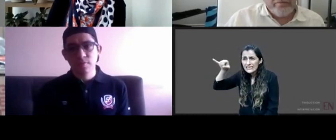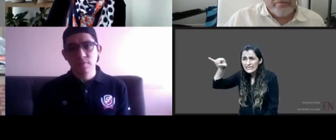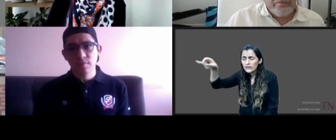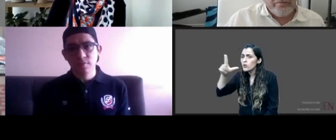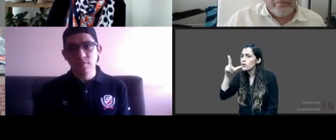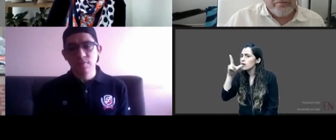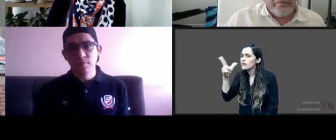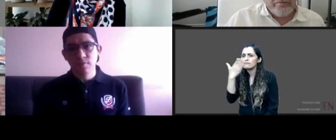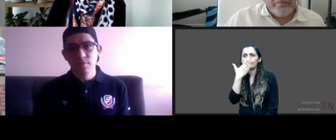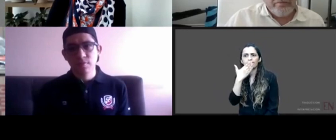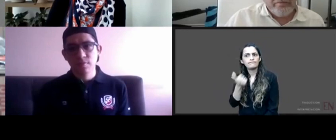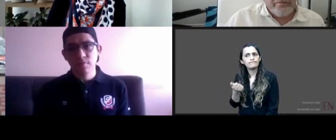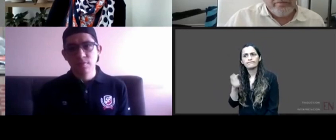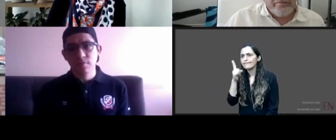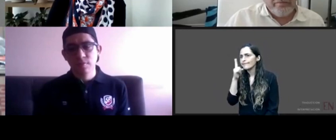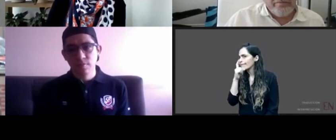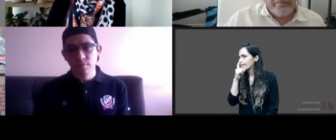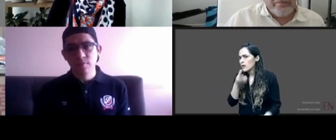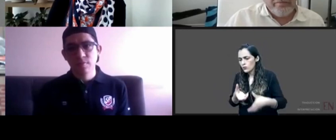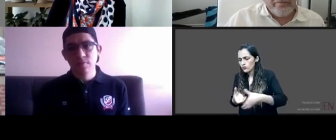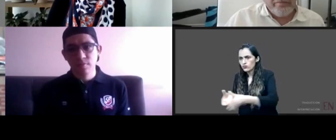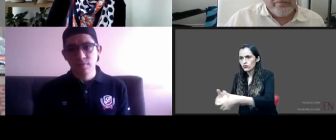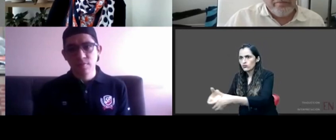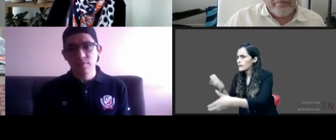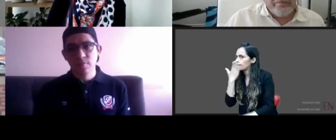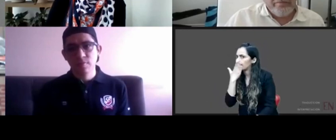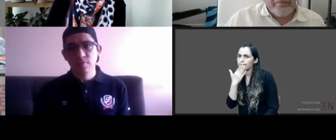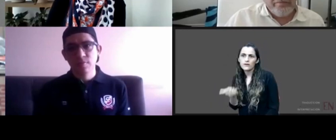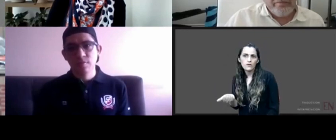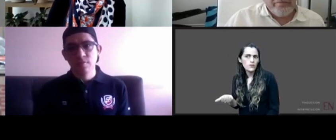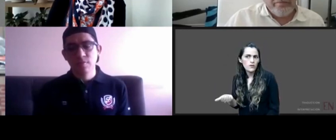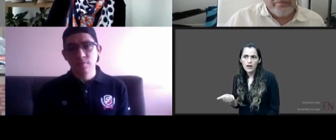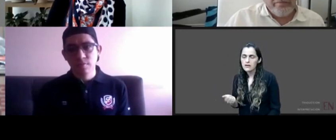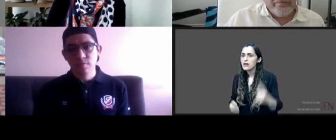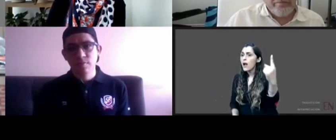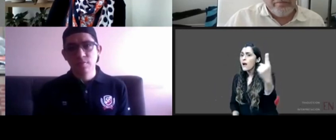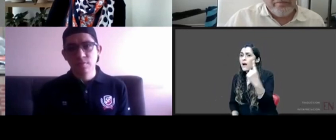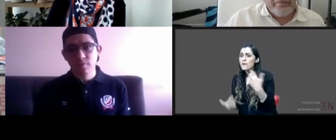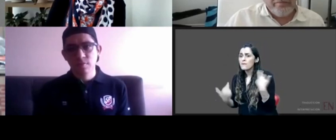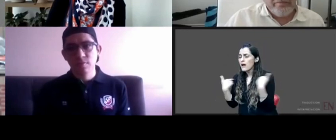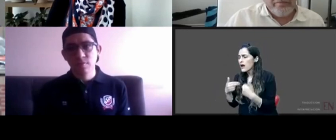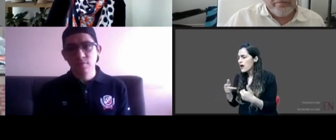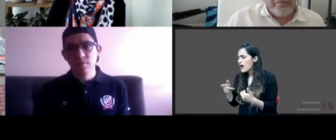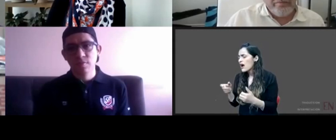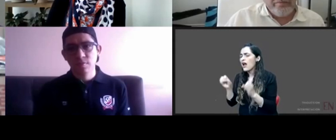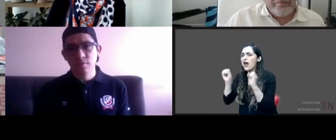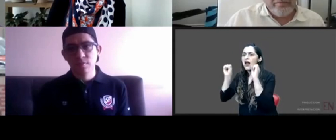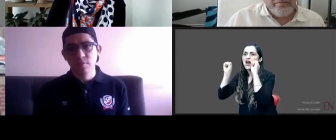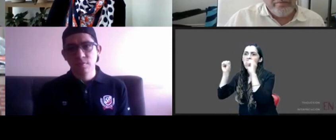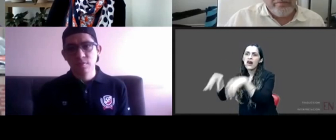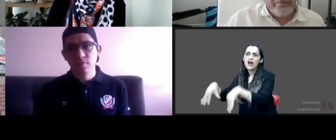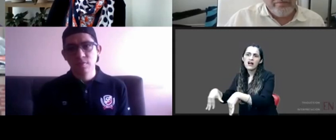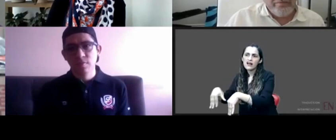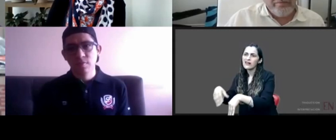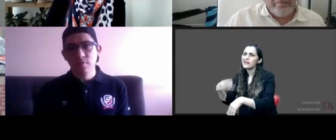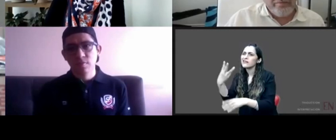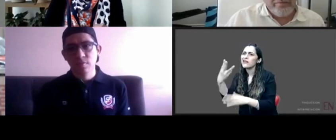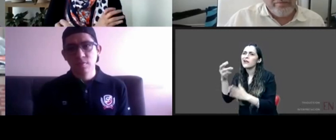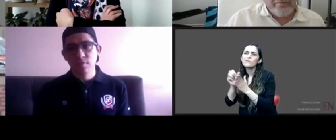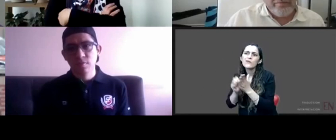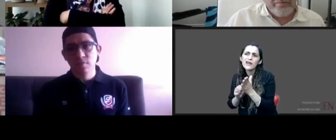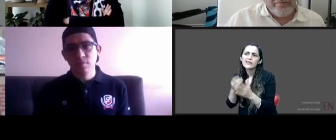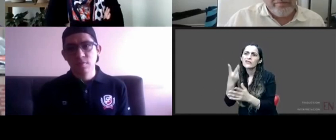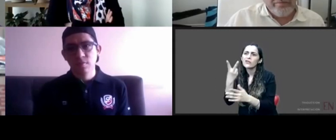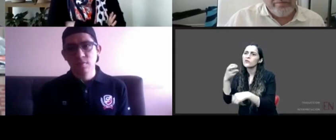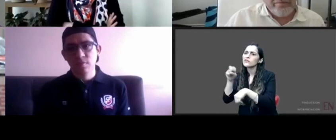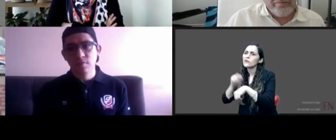agua, entonces muchos profesores no se adaptan y se van, están unos 3 meses, 2 semanas y se